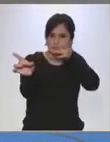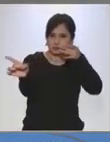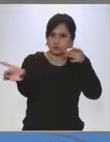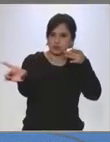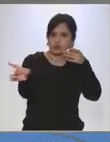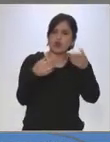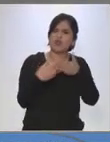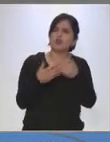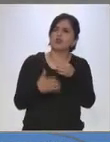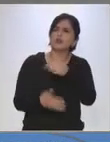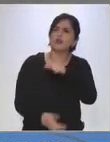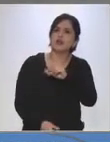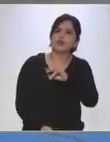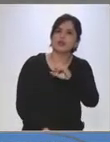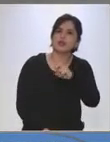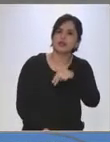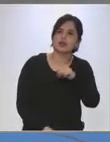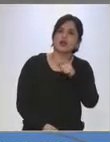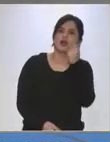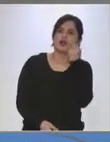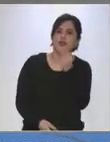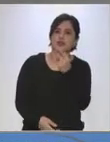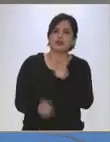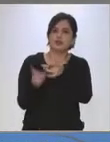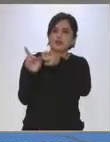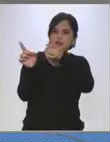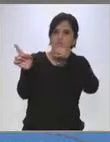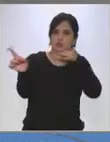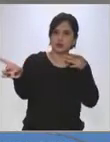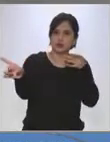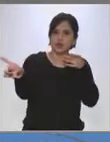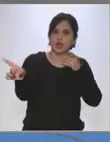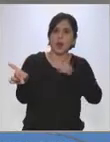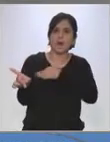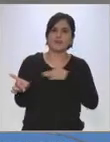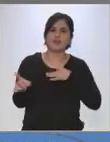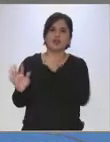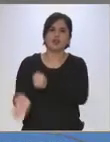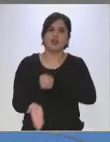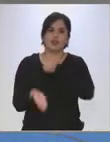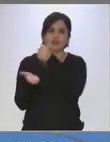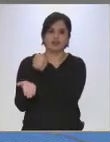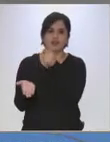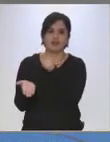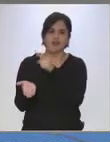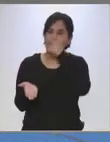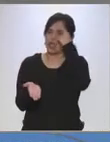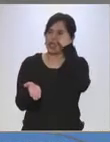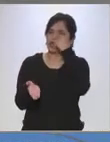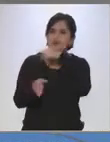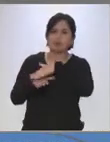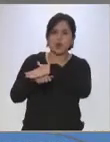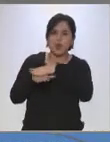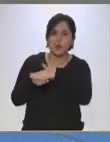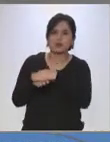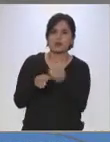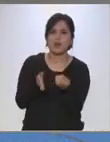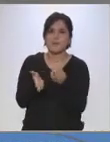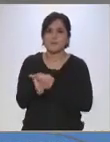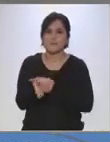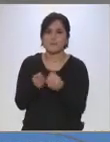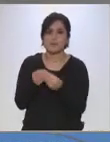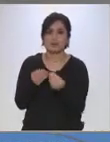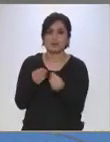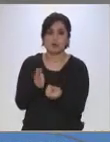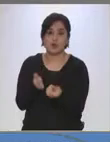mariana está mariana directamente al ministro de hacienda y convencerlo que cada peso que se invierte